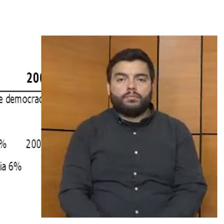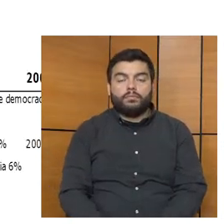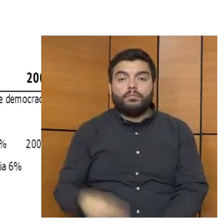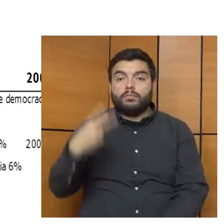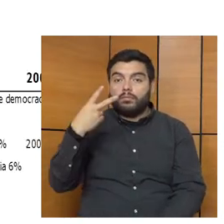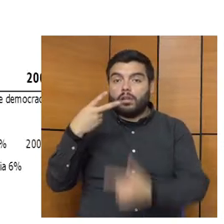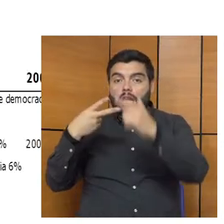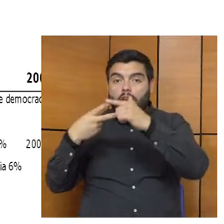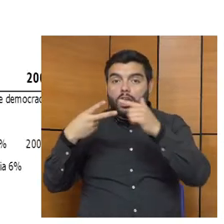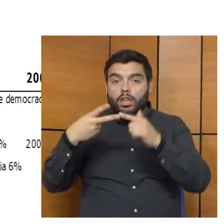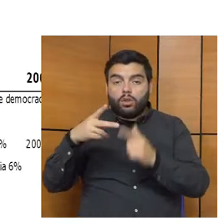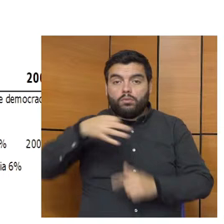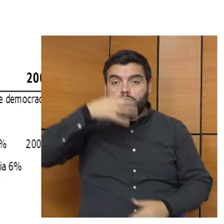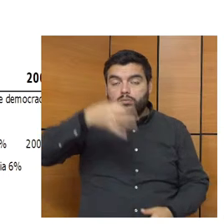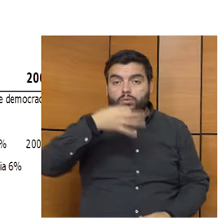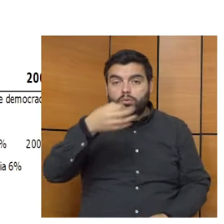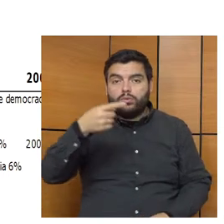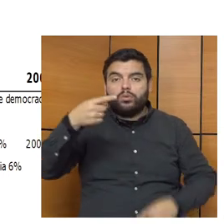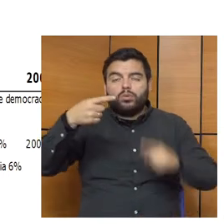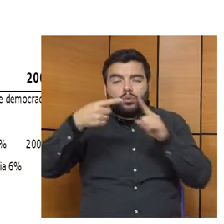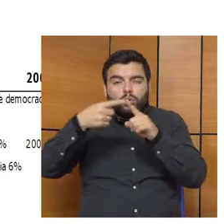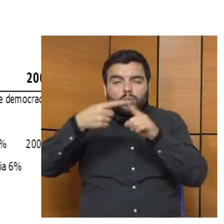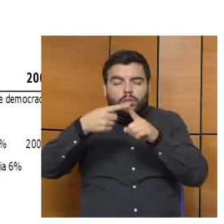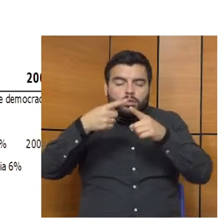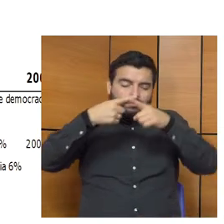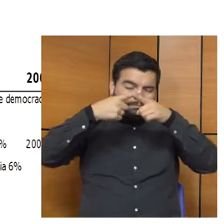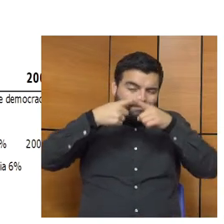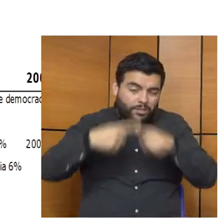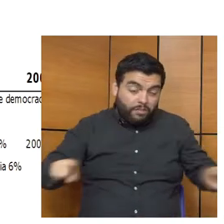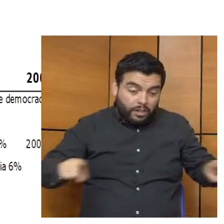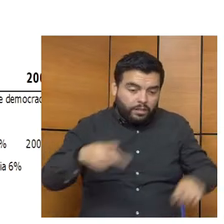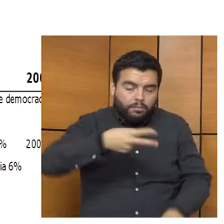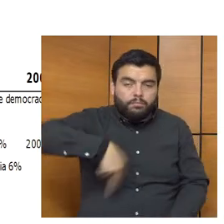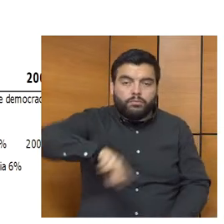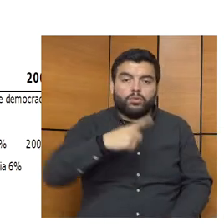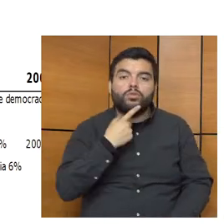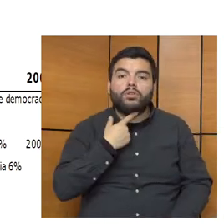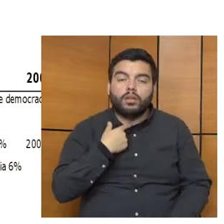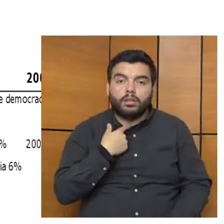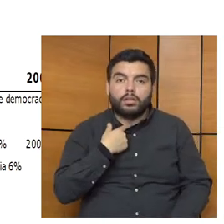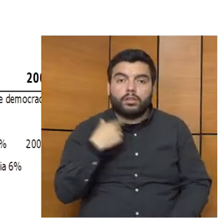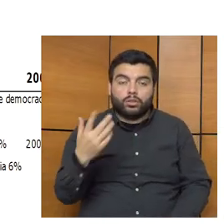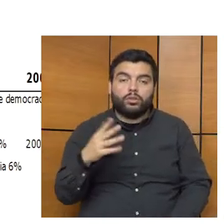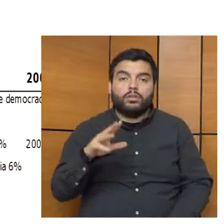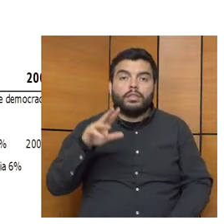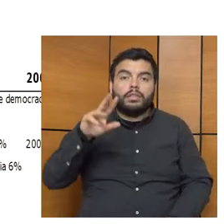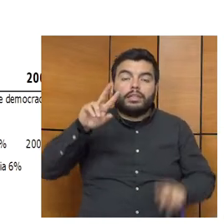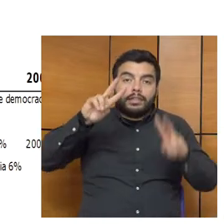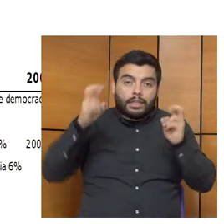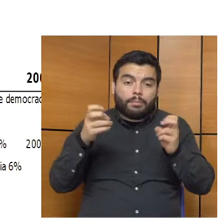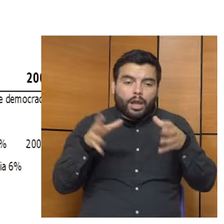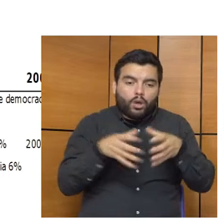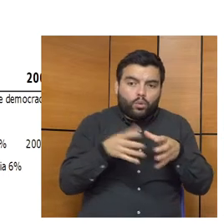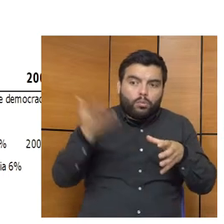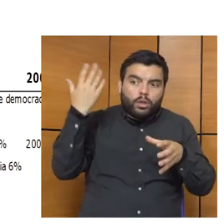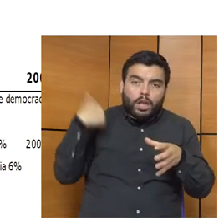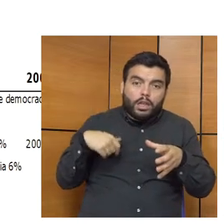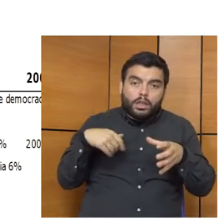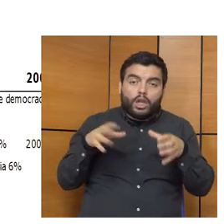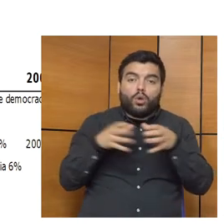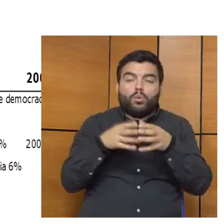que les quiero contar. Una gran variable que apareció interesante para nosotros es la generación. Encontramos